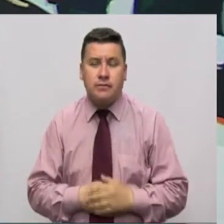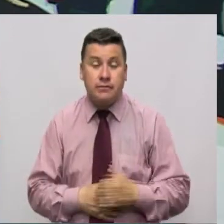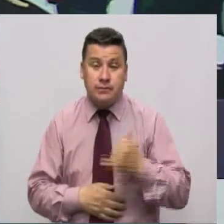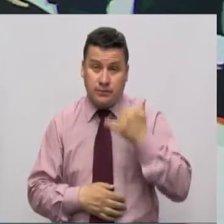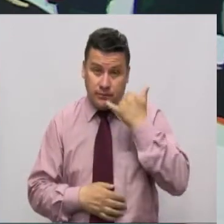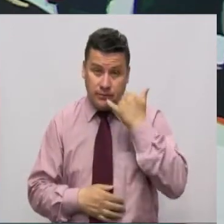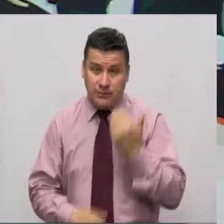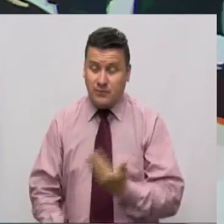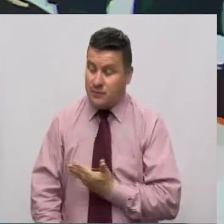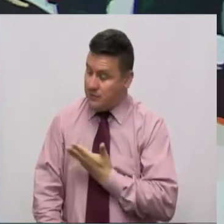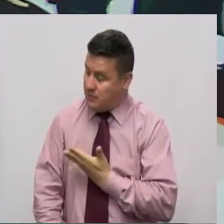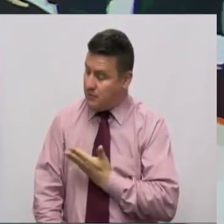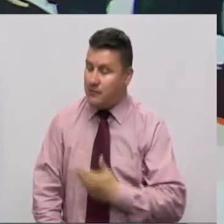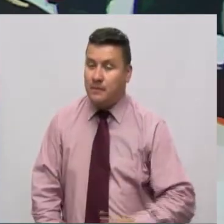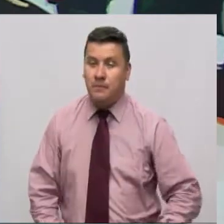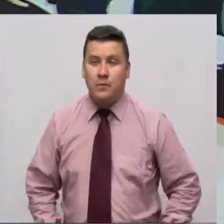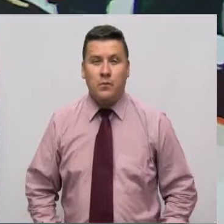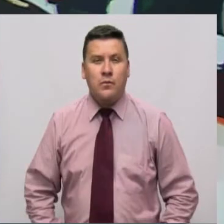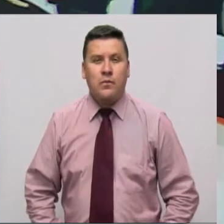totalmente gratuita, la